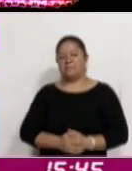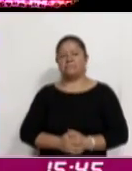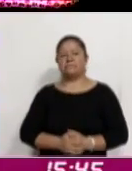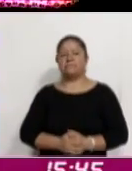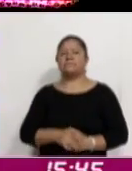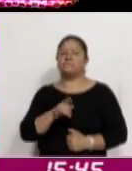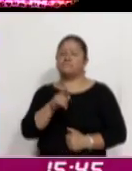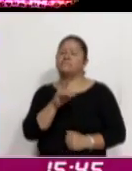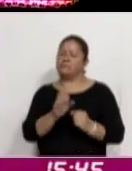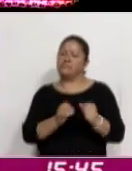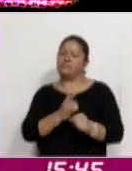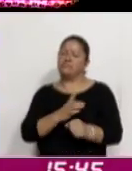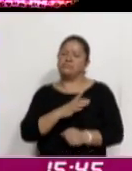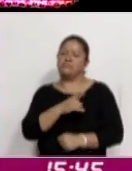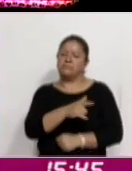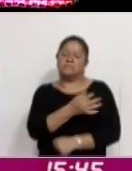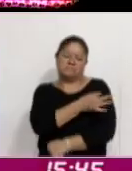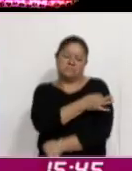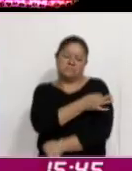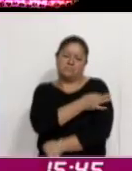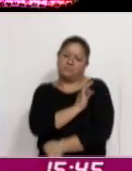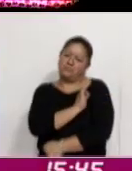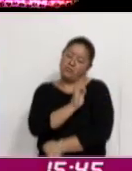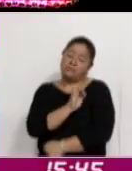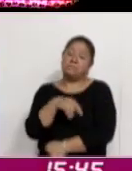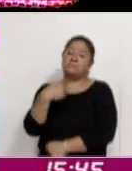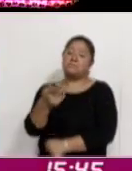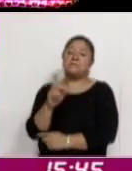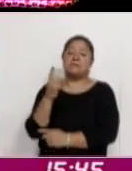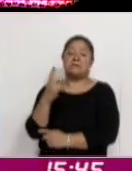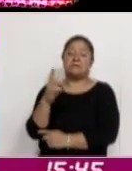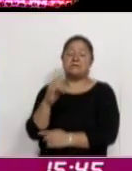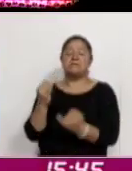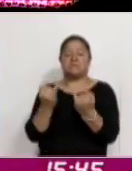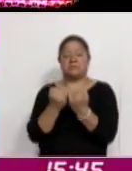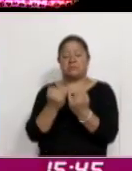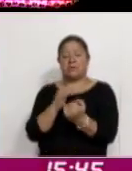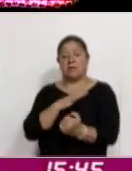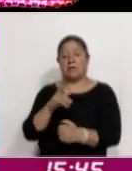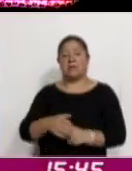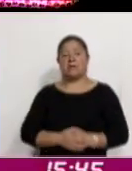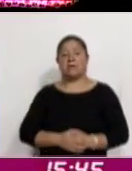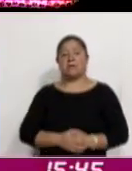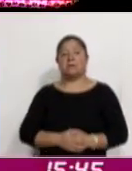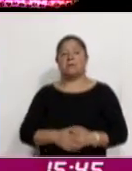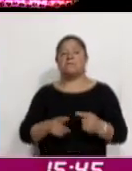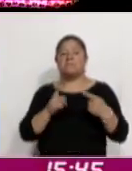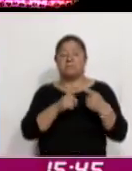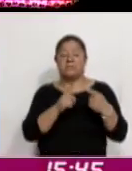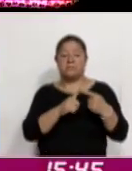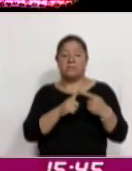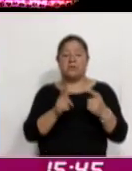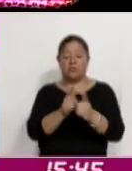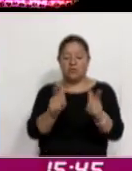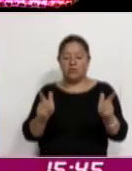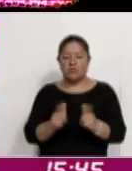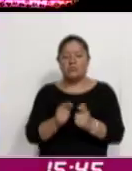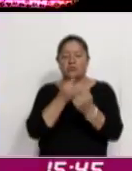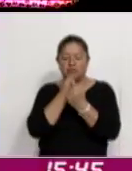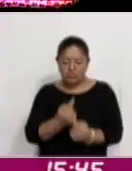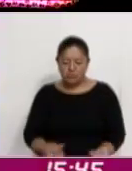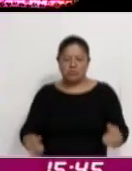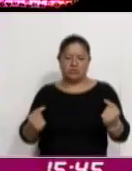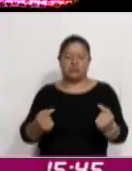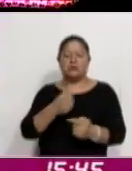la oportunidad para aplicarse esta vacuna. En diciembre se ampliará ya. Primero han iniciado con los sectores vulnerables, los pequeños,